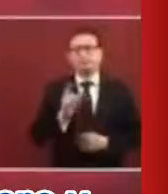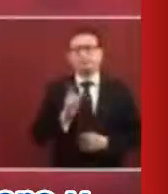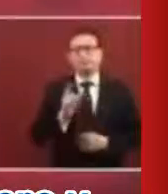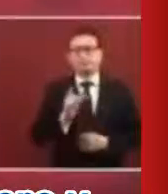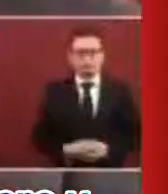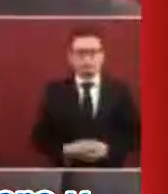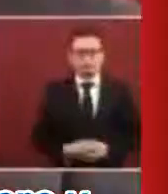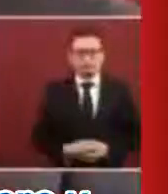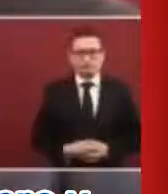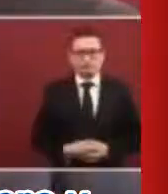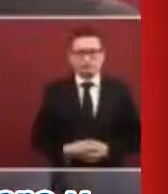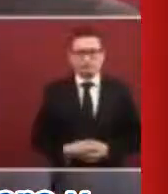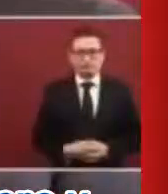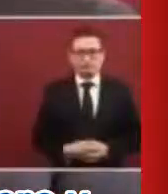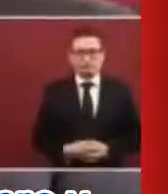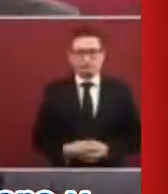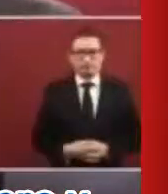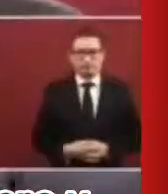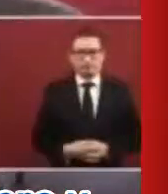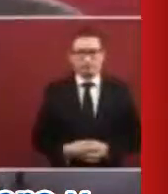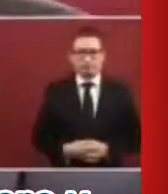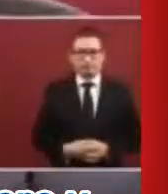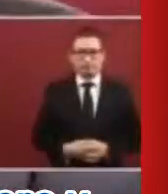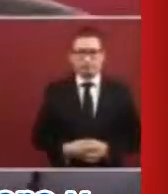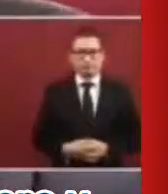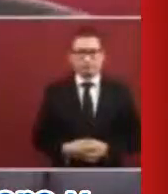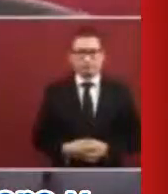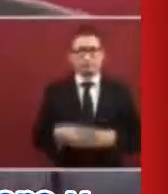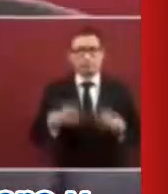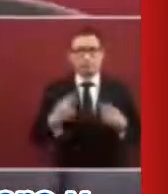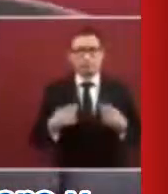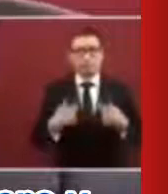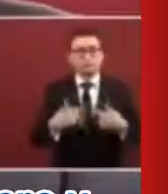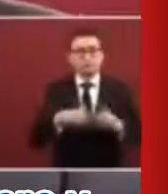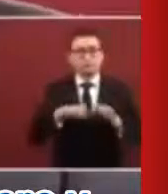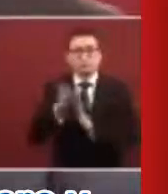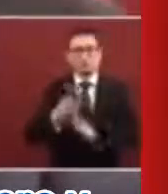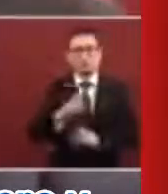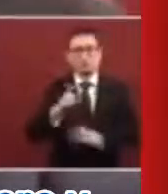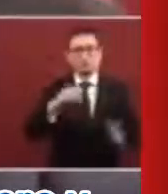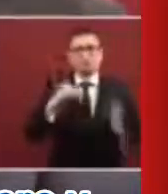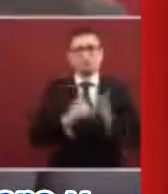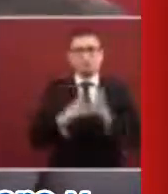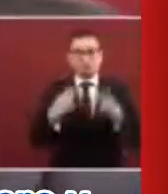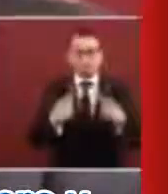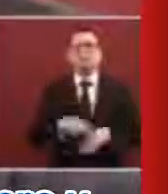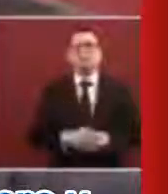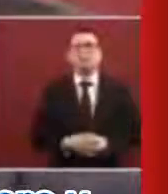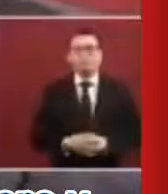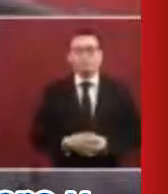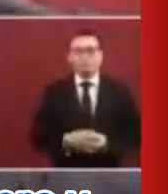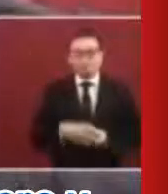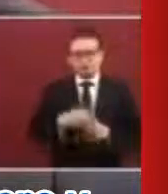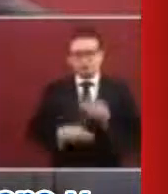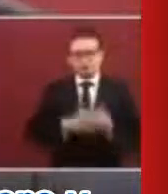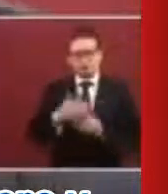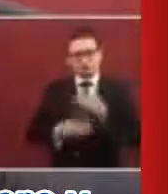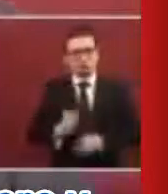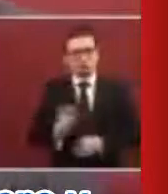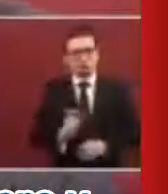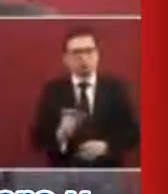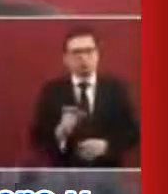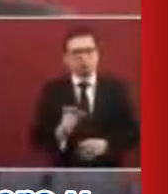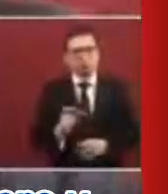de junio se van a crear 100,000 empleos en la construcción y va a estar terminada para